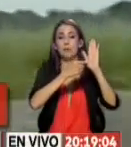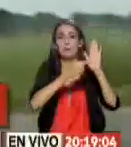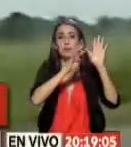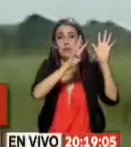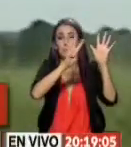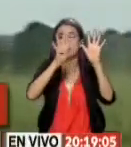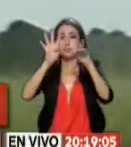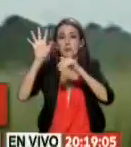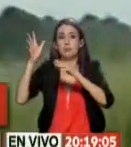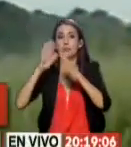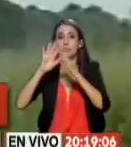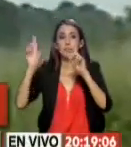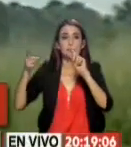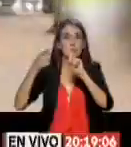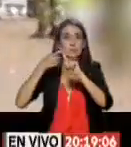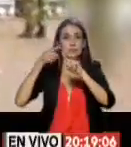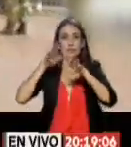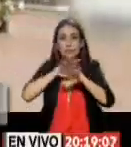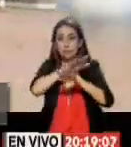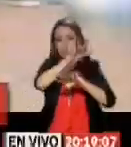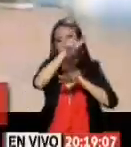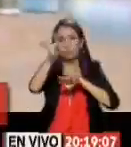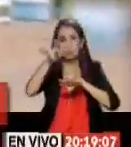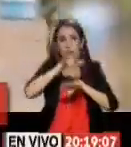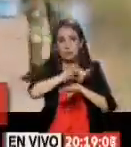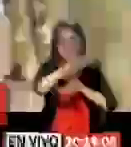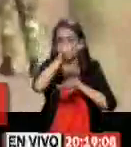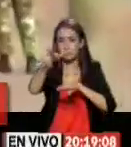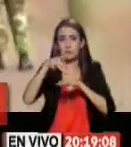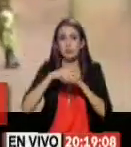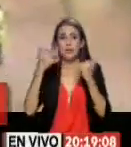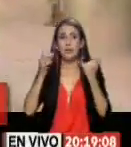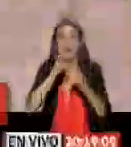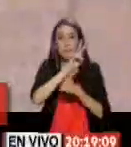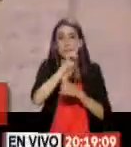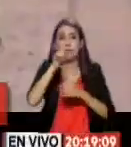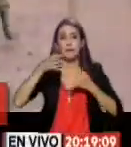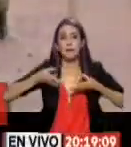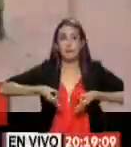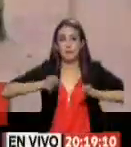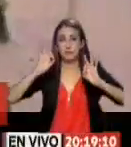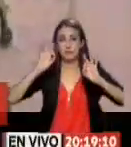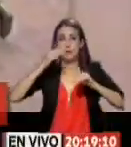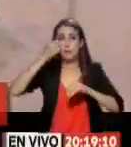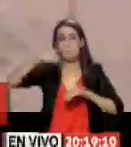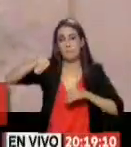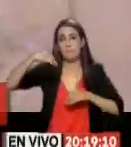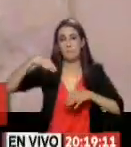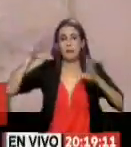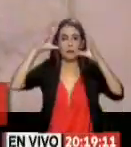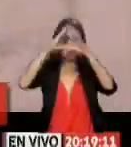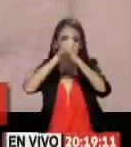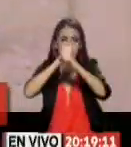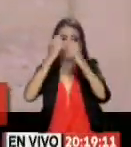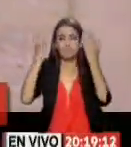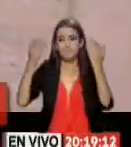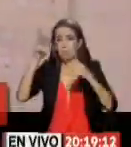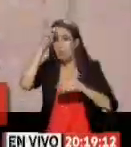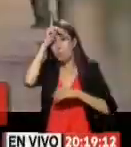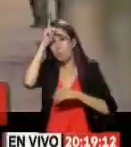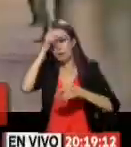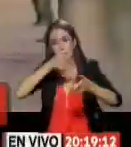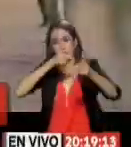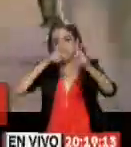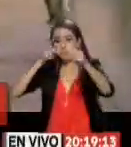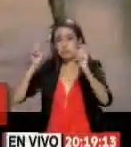primer combate aéreo en Latinoamérica. Al 22 de febrero se lo conoce como el Miércoles Negro, debido a un ataque sorpresivo a varias